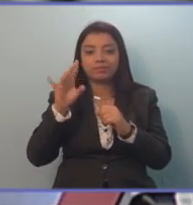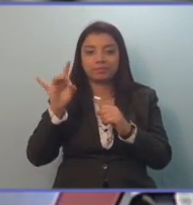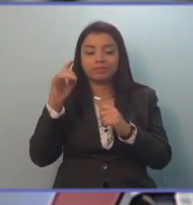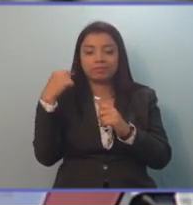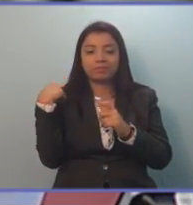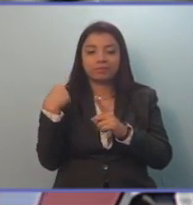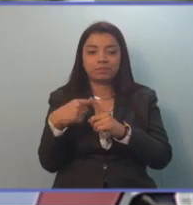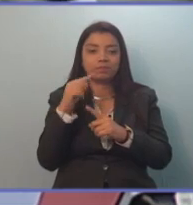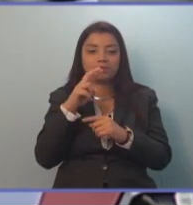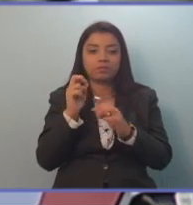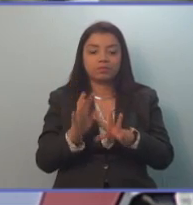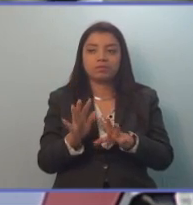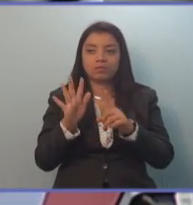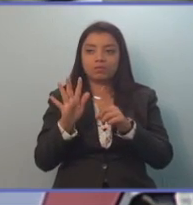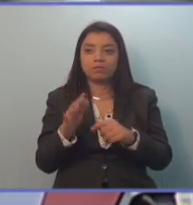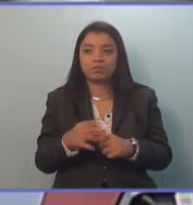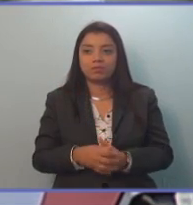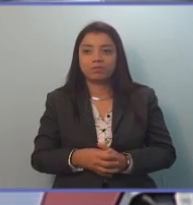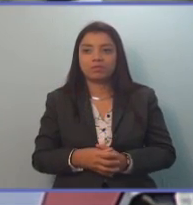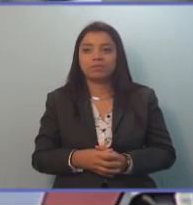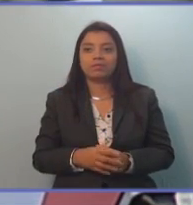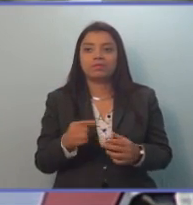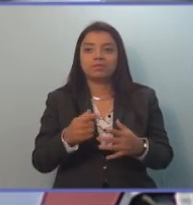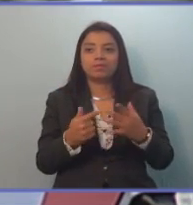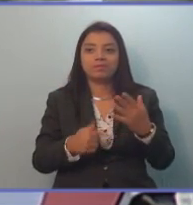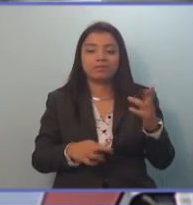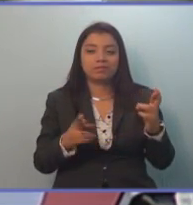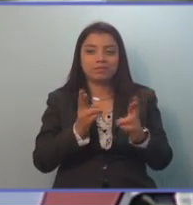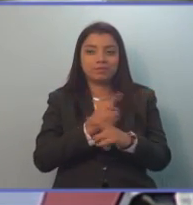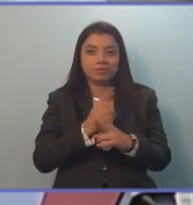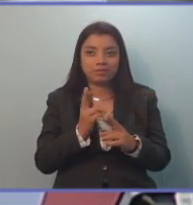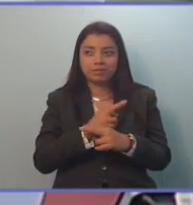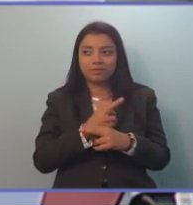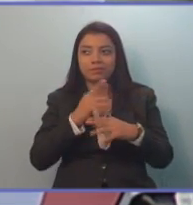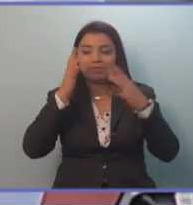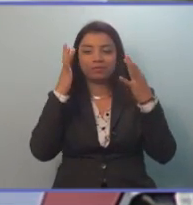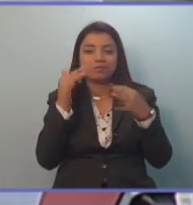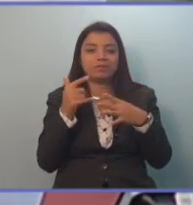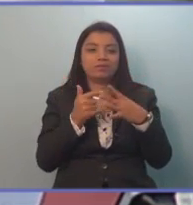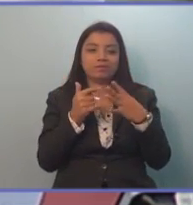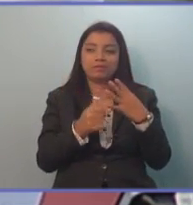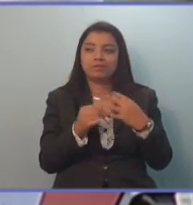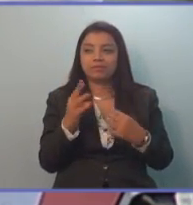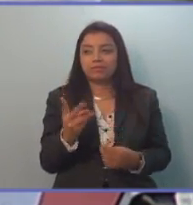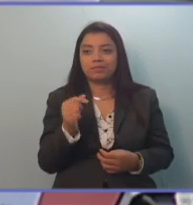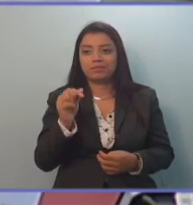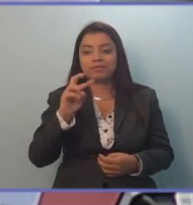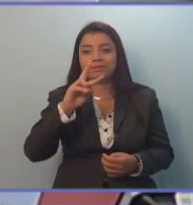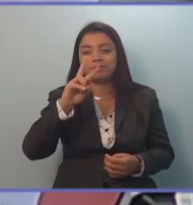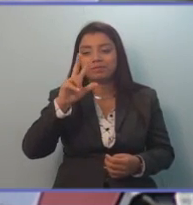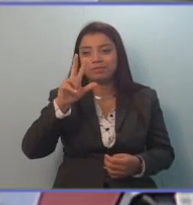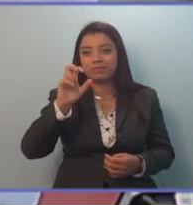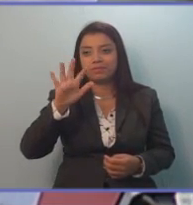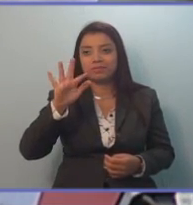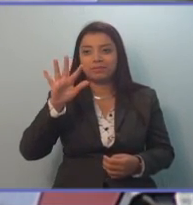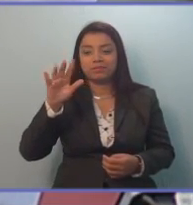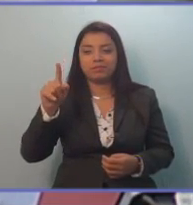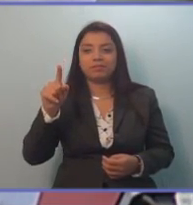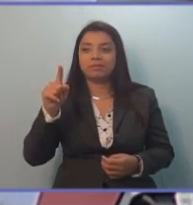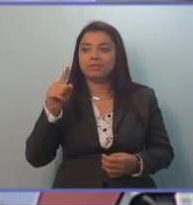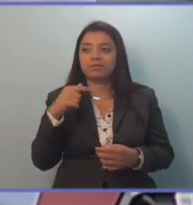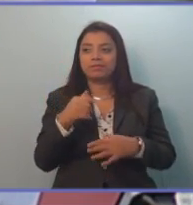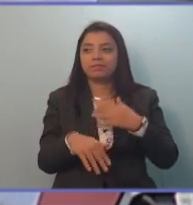del 2016, y reformada nuevamente mediante decreto legislativo número 351, de